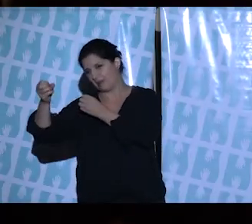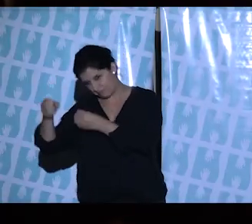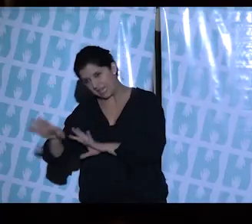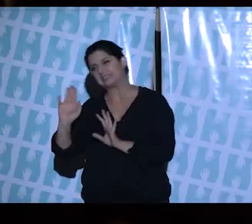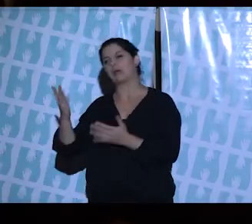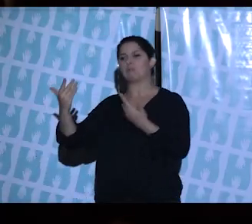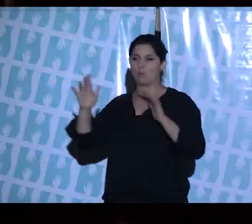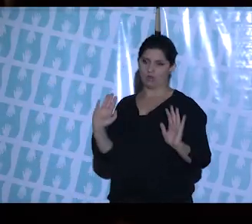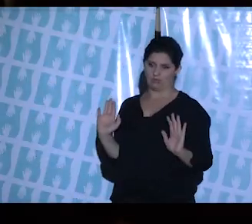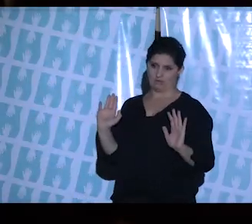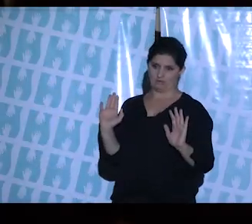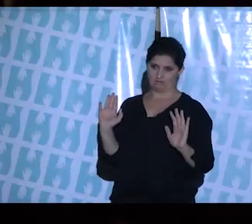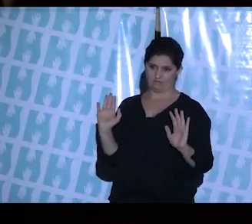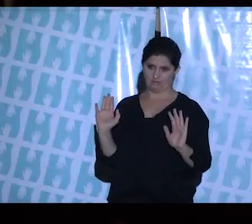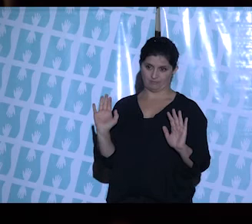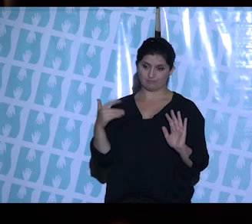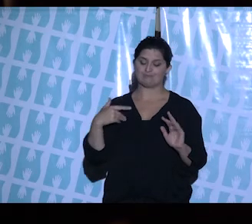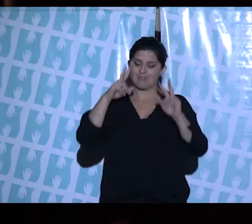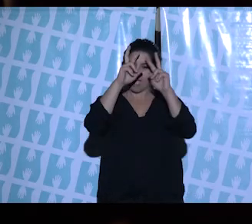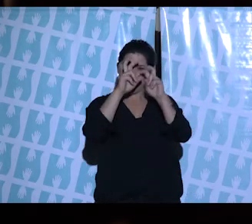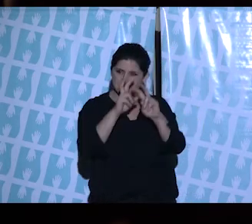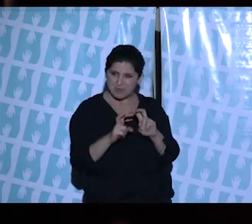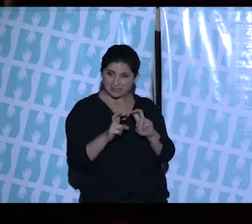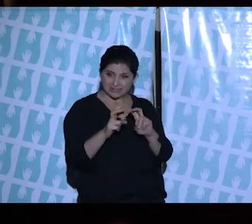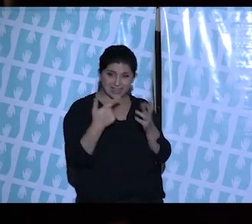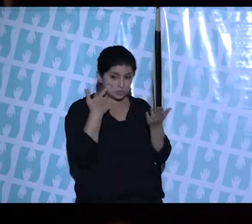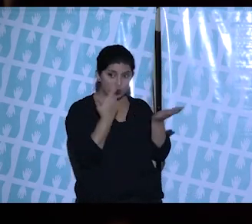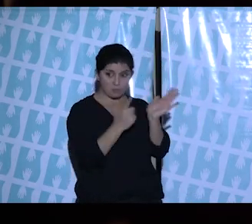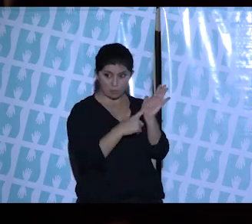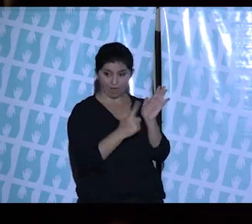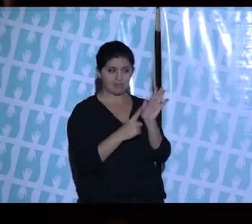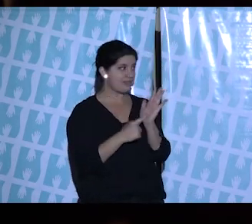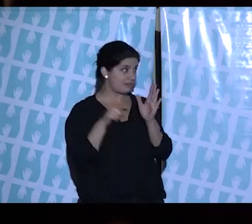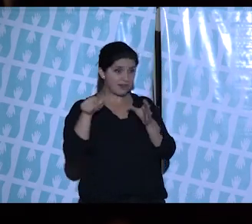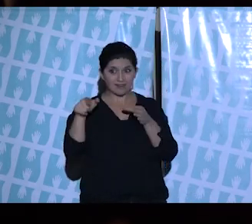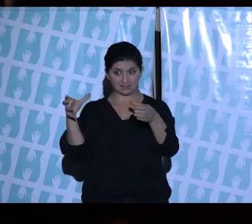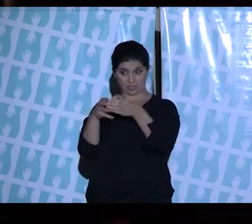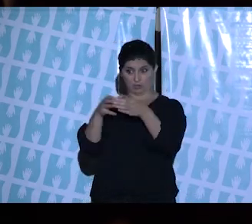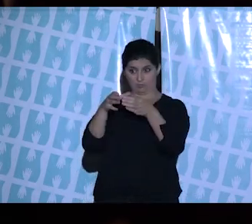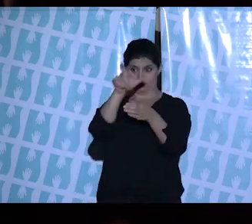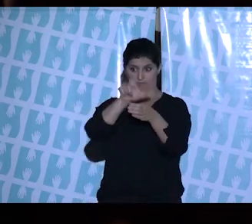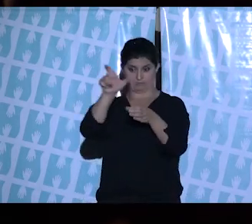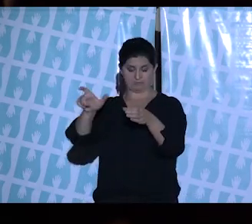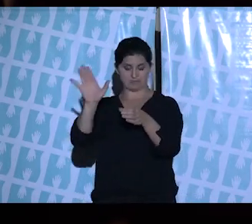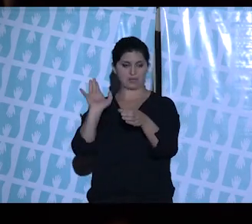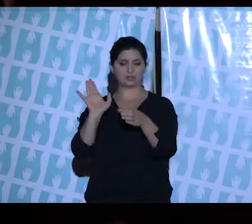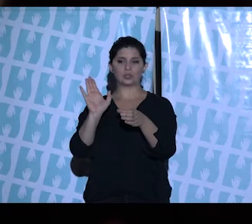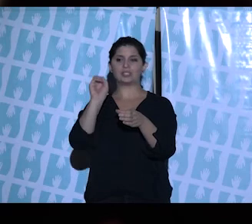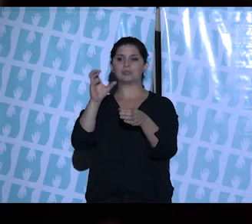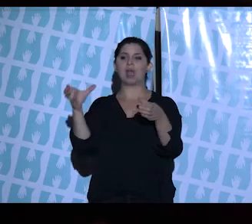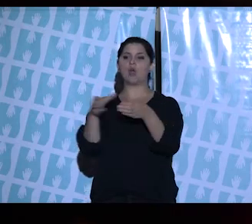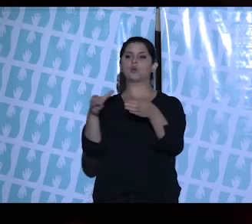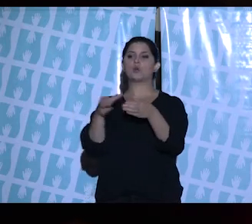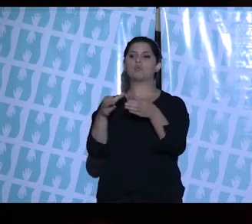que muestran que en este particular grupo de pacientes, que se llaman